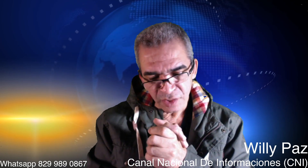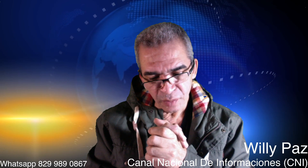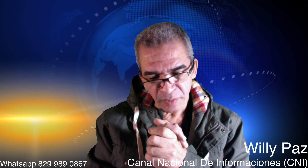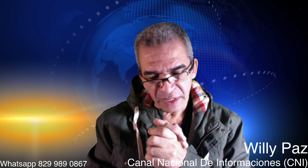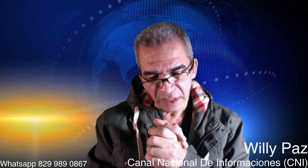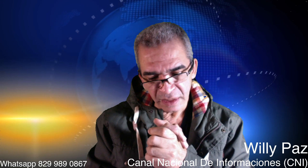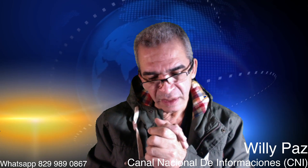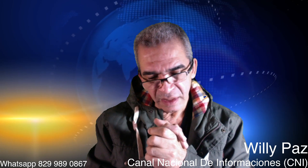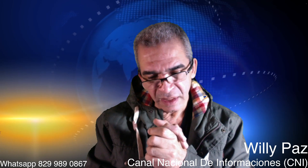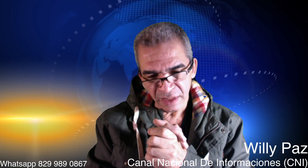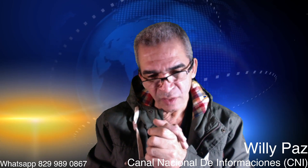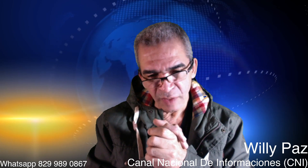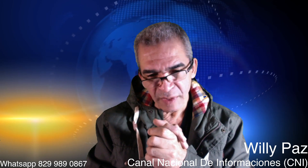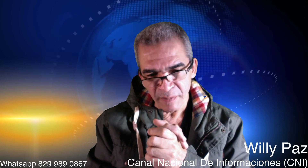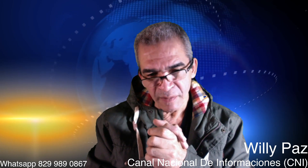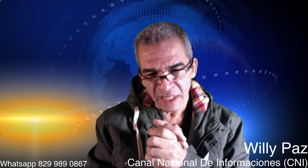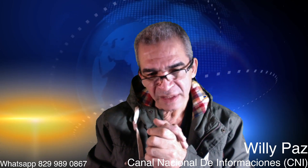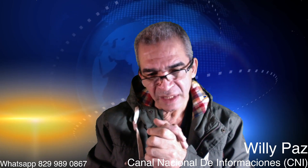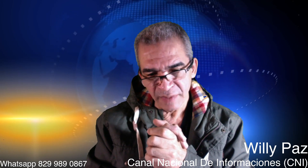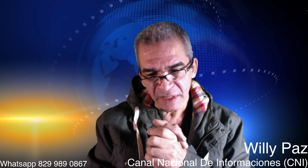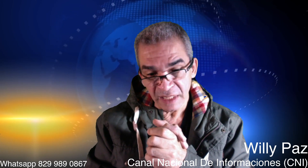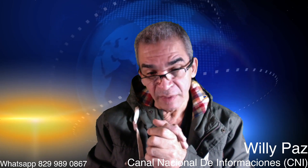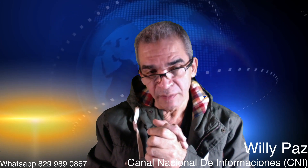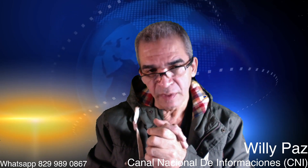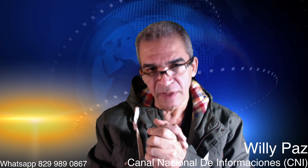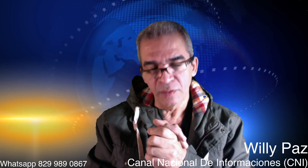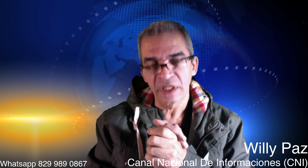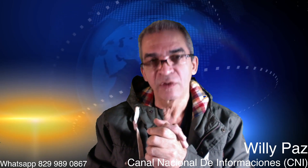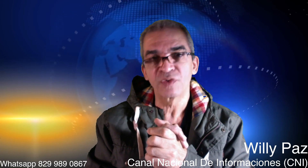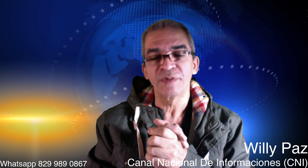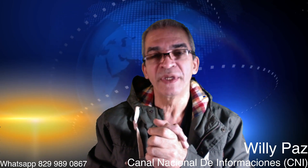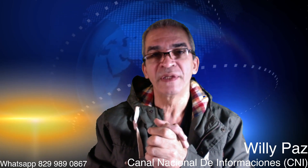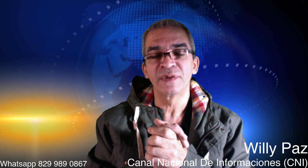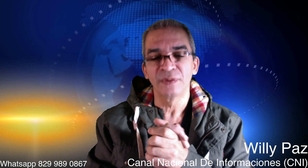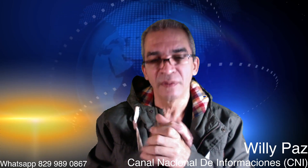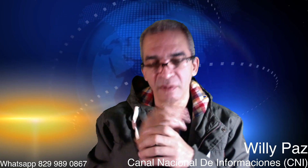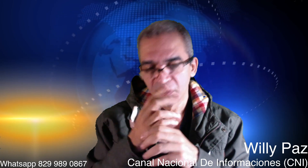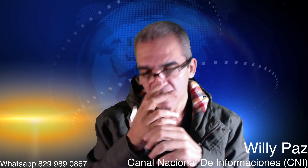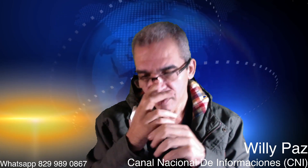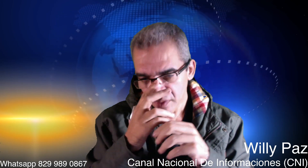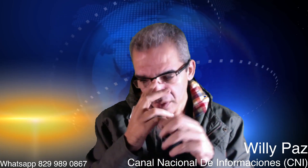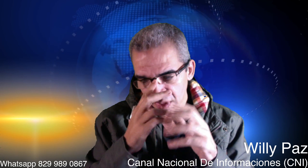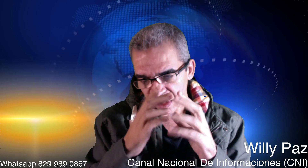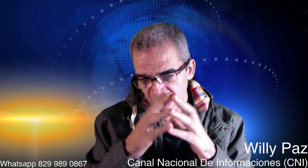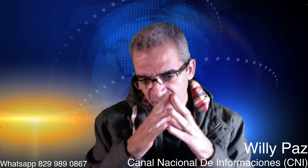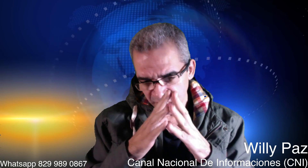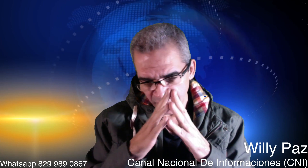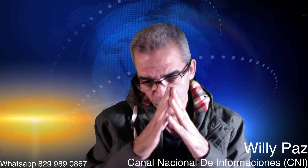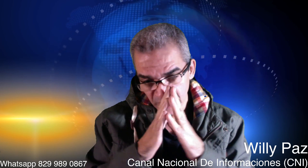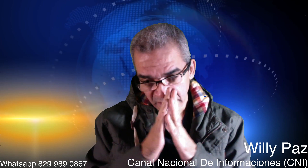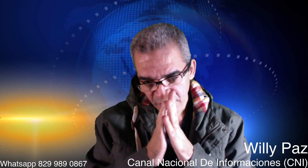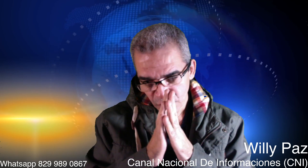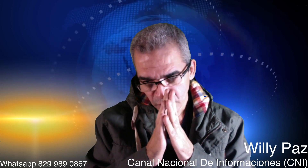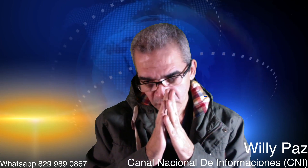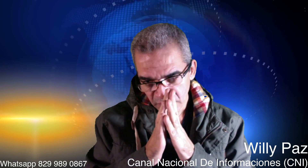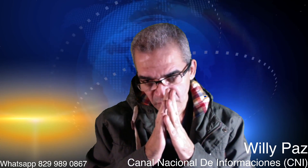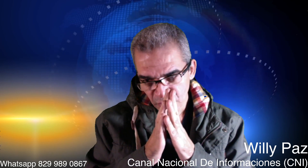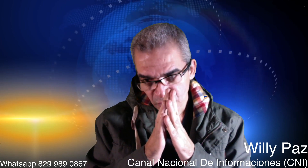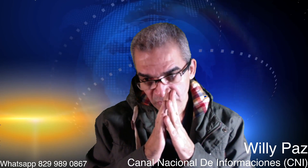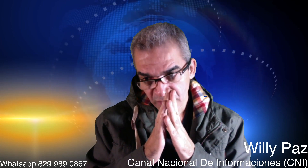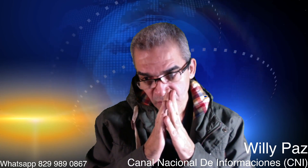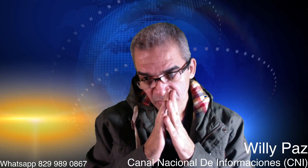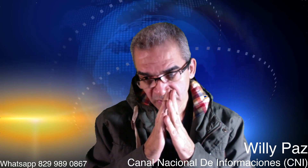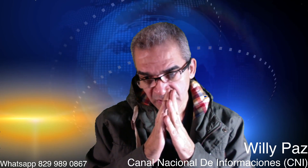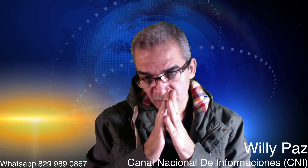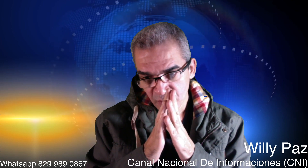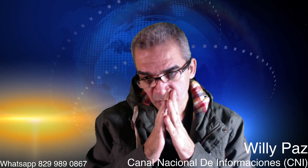del señor Peralta es todavía más lamentable porque es un reconocimiento a lo mal hecho. Y yo no